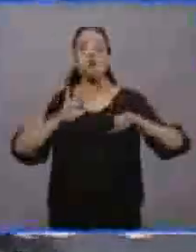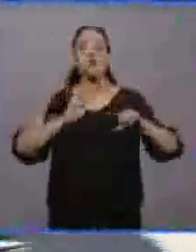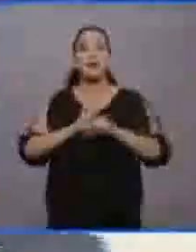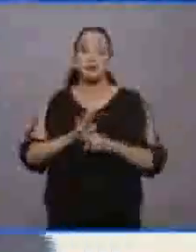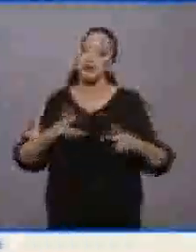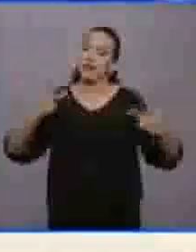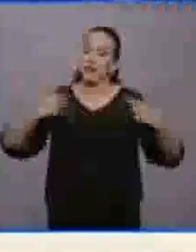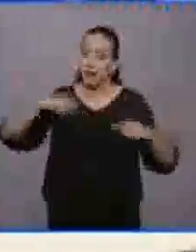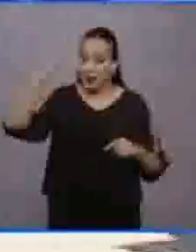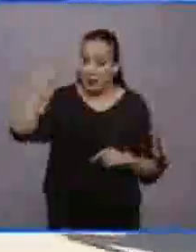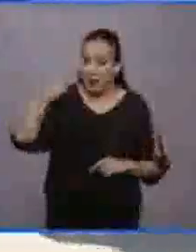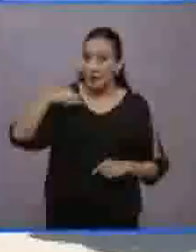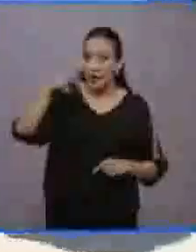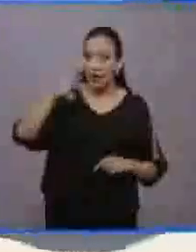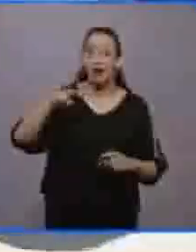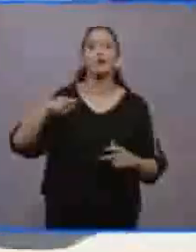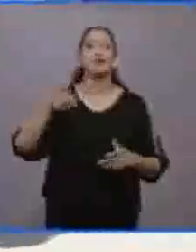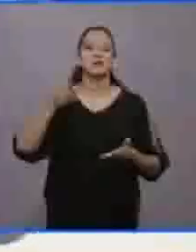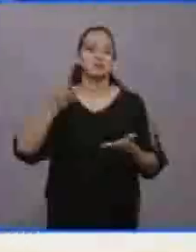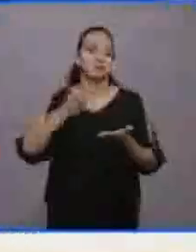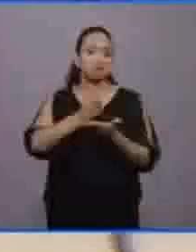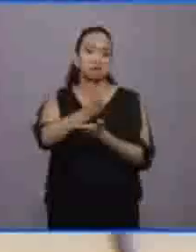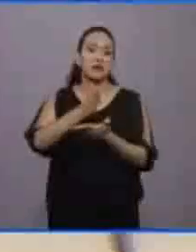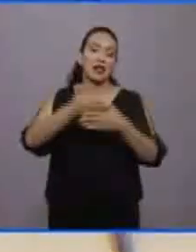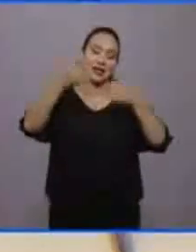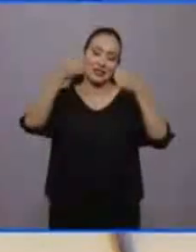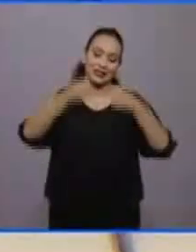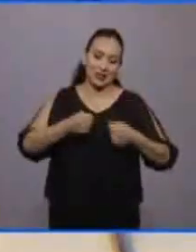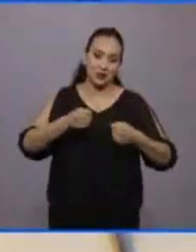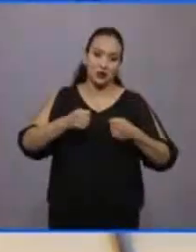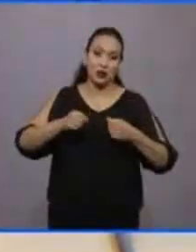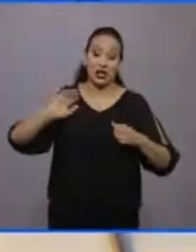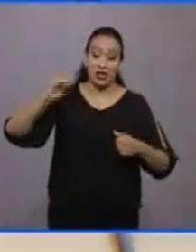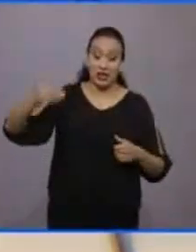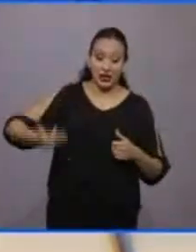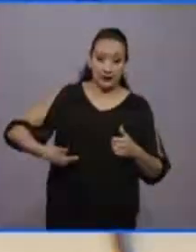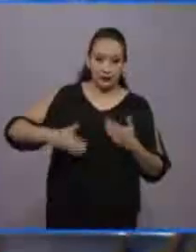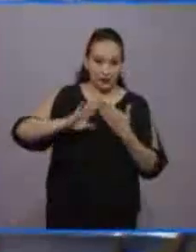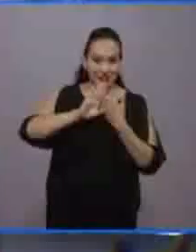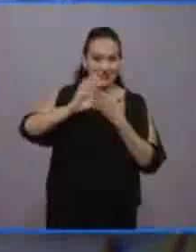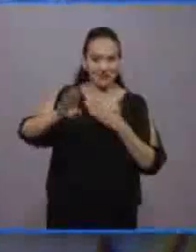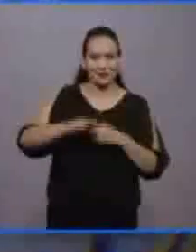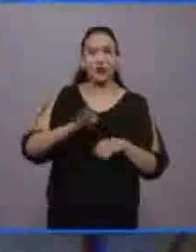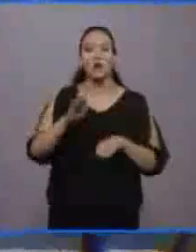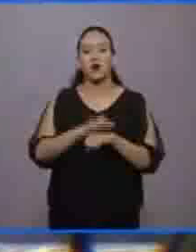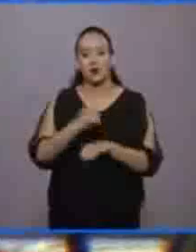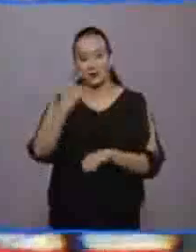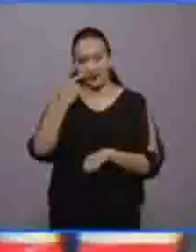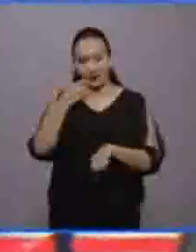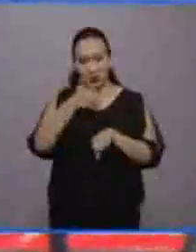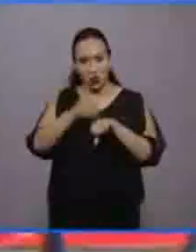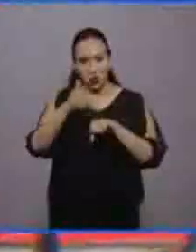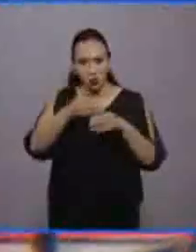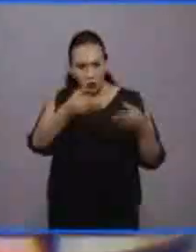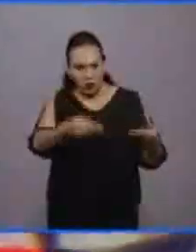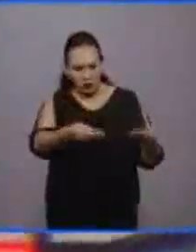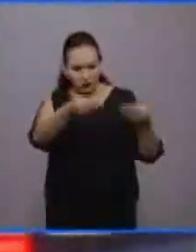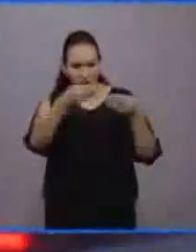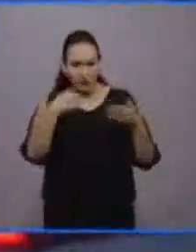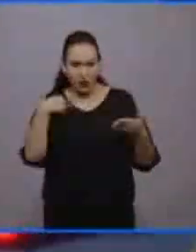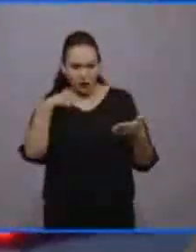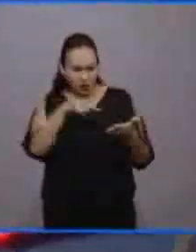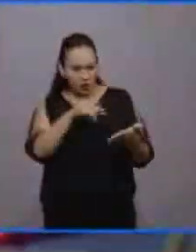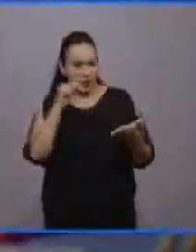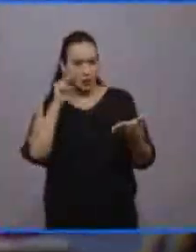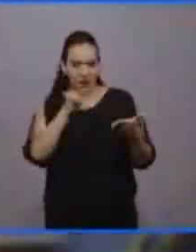este periodo vacacional de forma segura y evitar accidentes. Y es que de acuerdo con datos que nos dieron a conocer aquí elementos